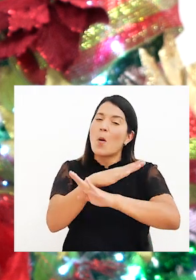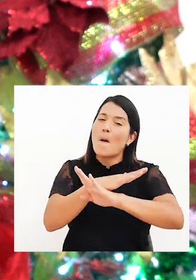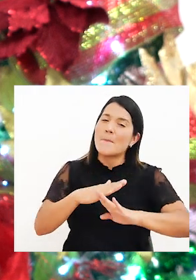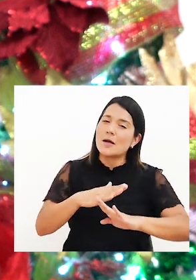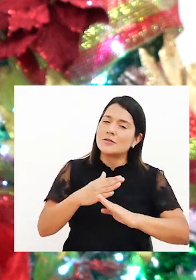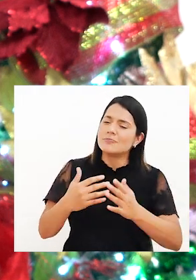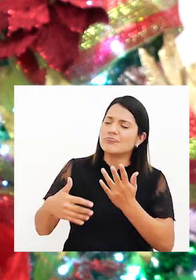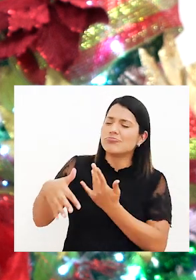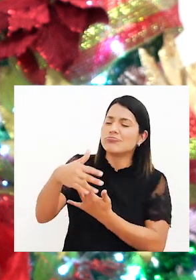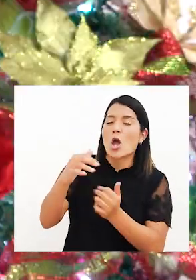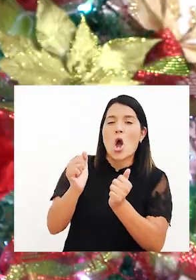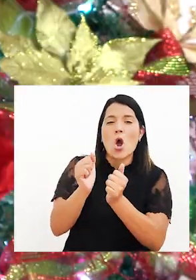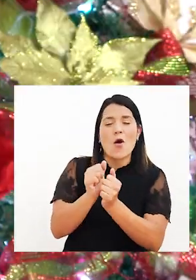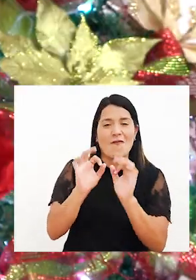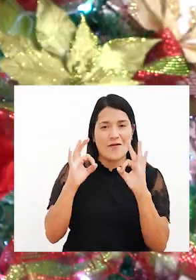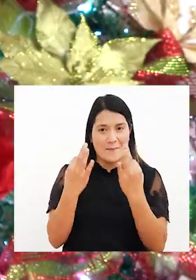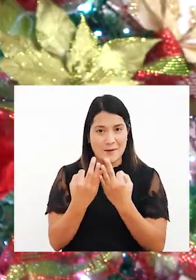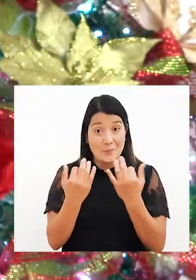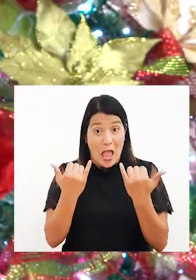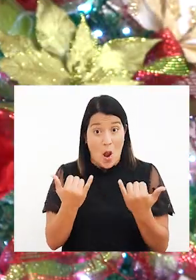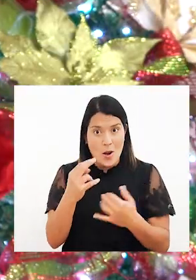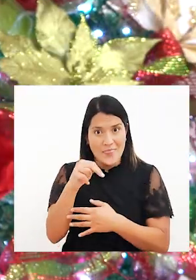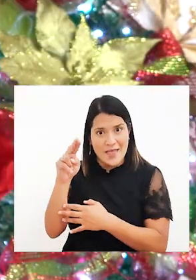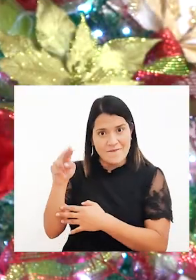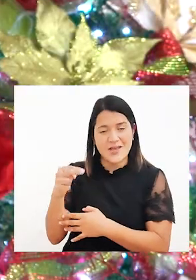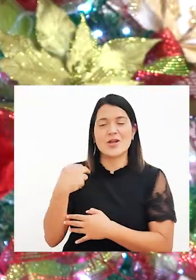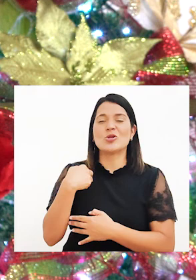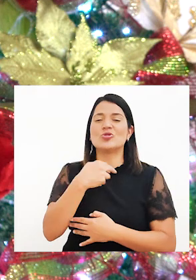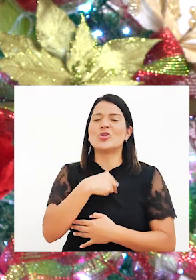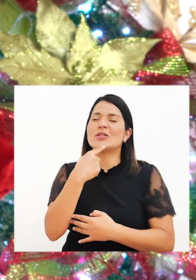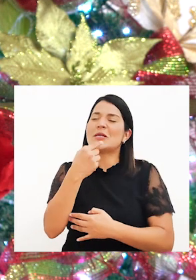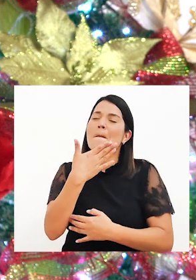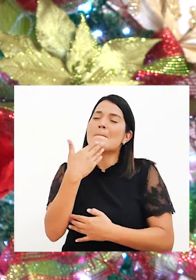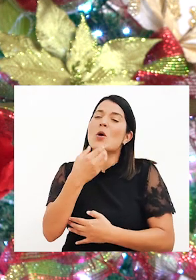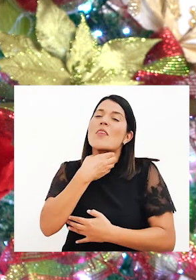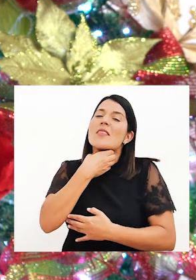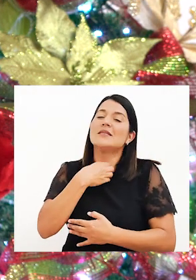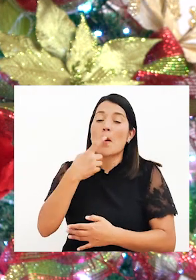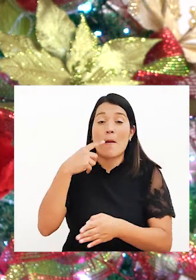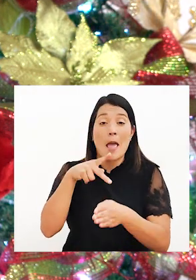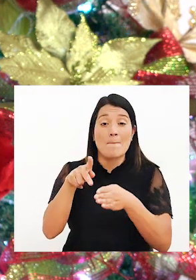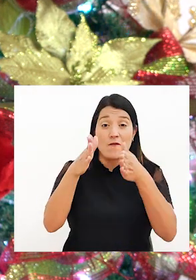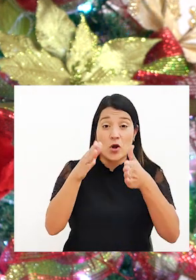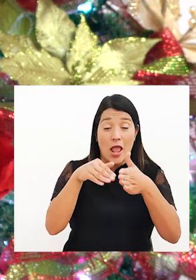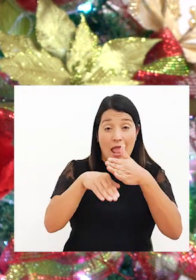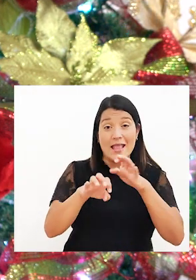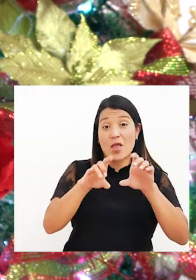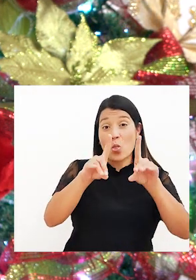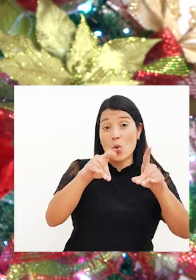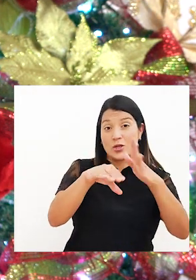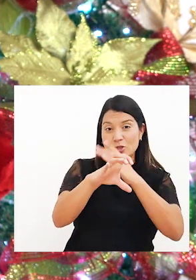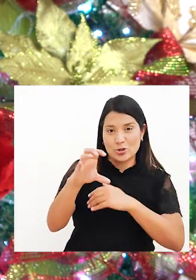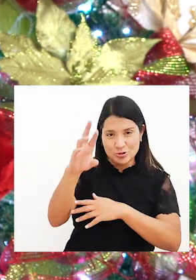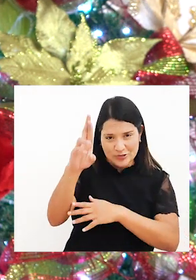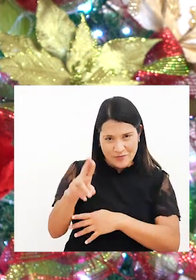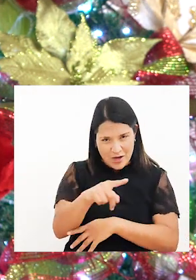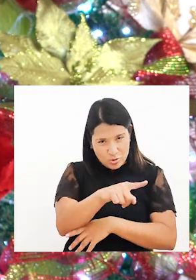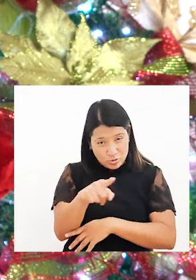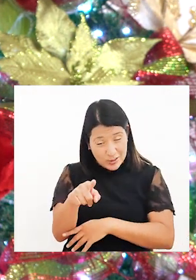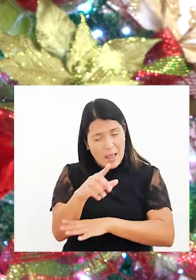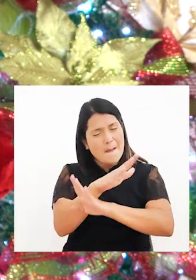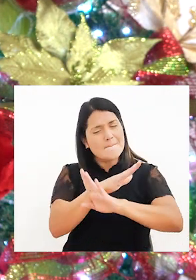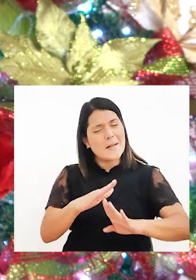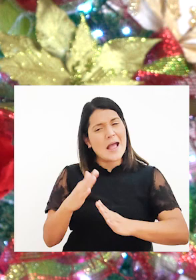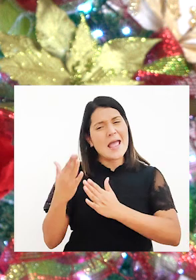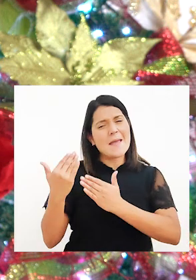junto a sus seres queridos. En esta Navidad enviamos nuestros mejores deseos a los profesionales de la educación en Costa Rica. Que la paz y la